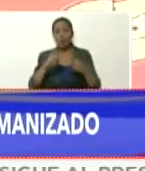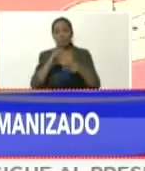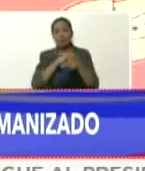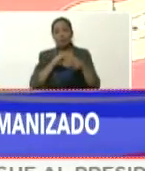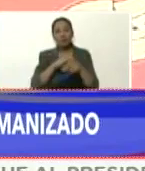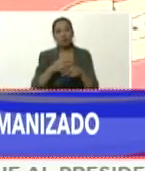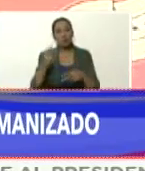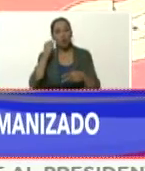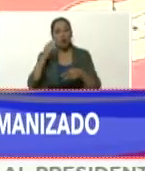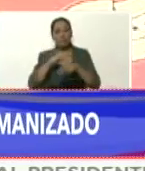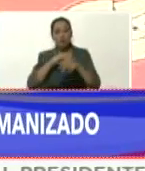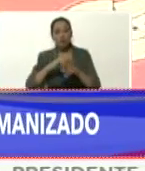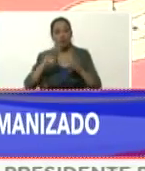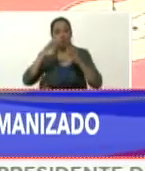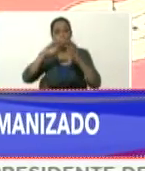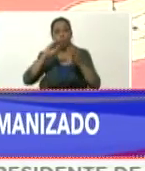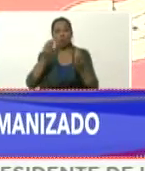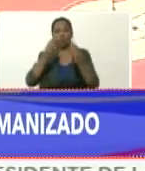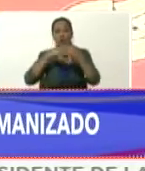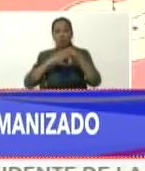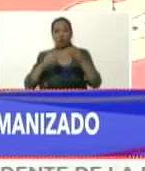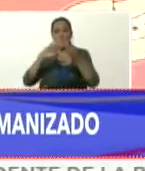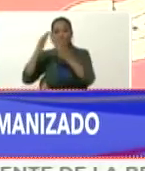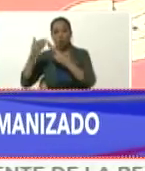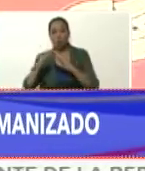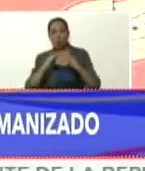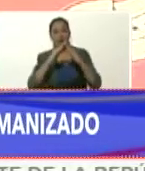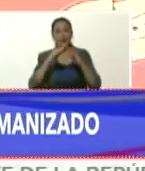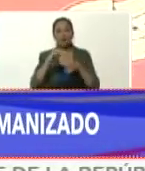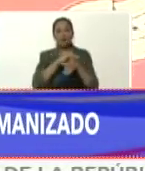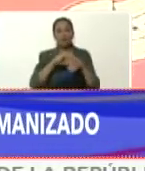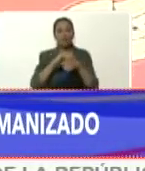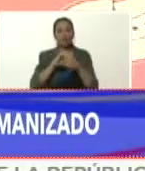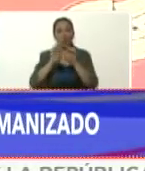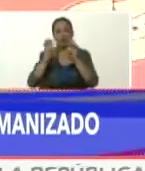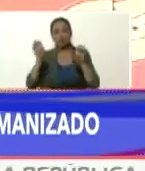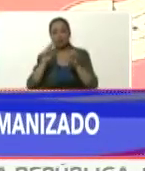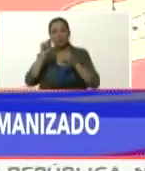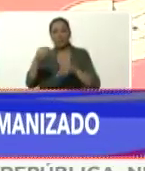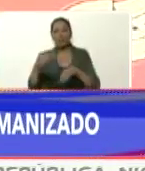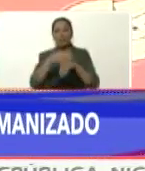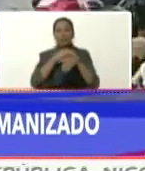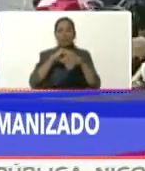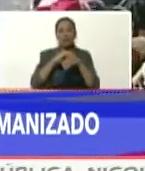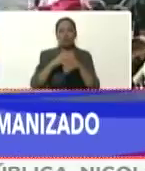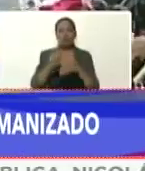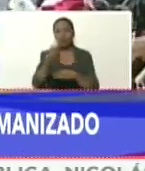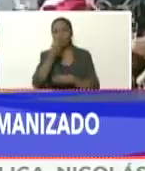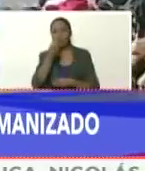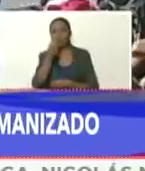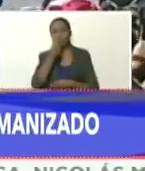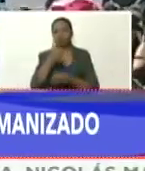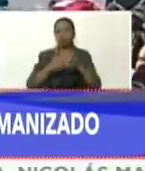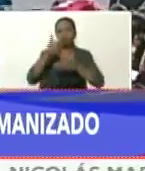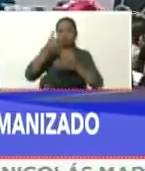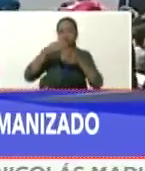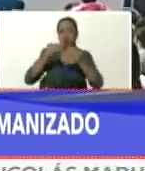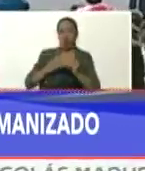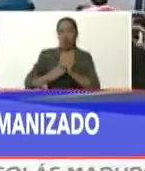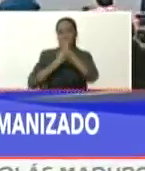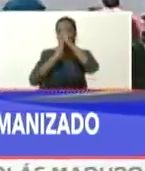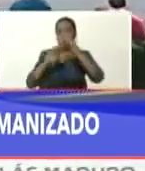el Ministerio de Educación y el Ministerio de Alimentación, un órgano superior para